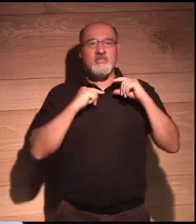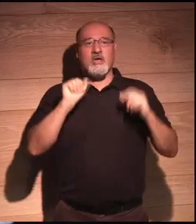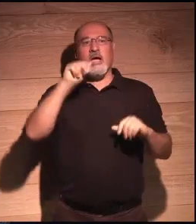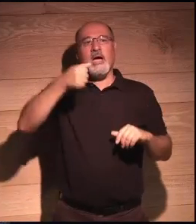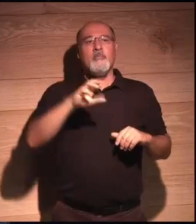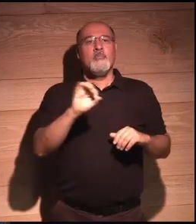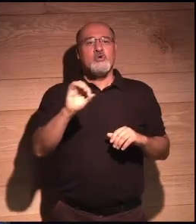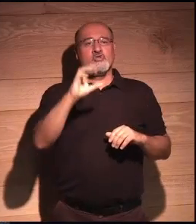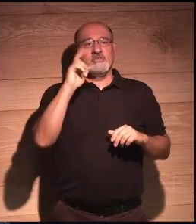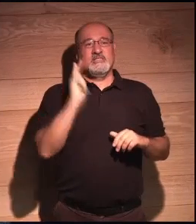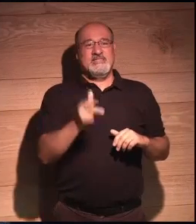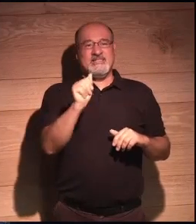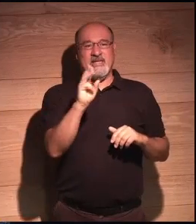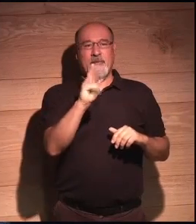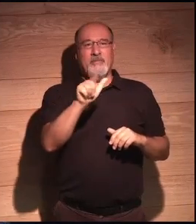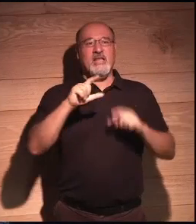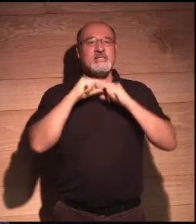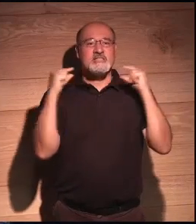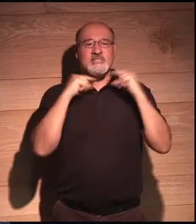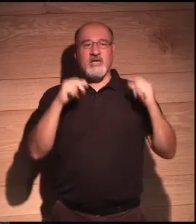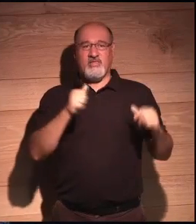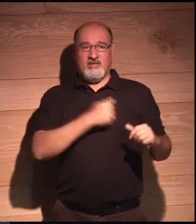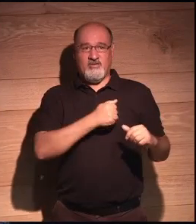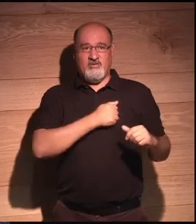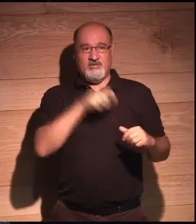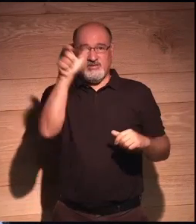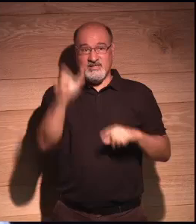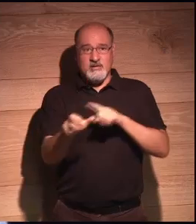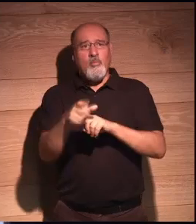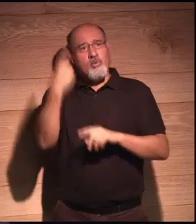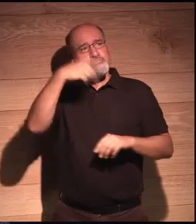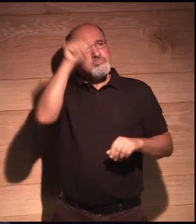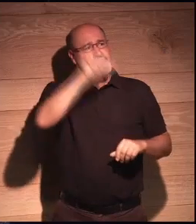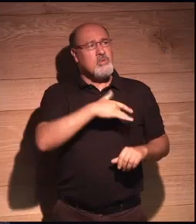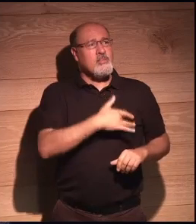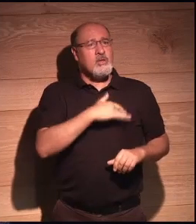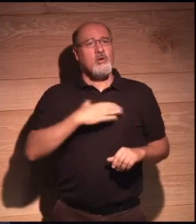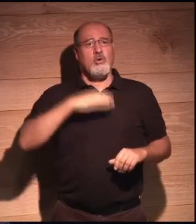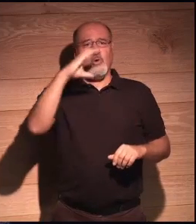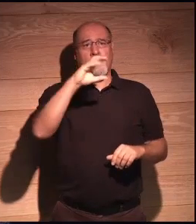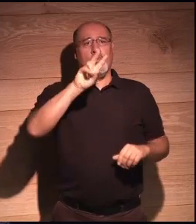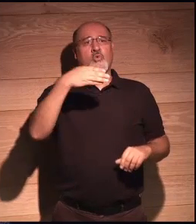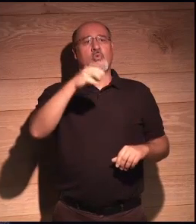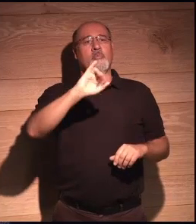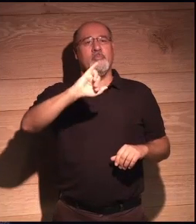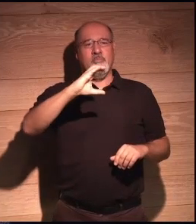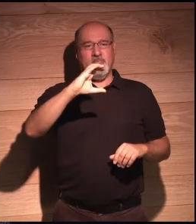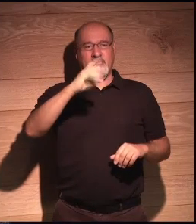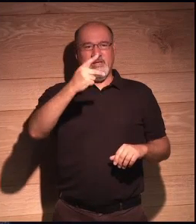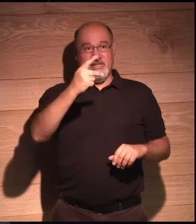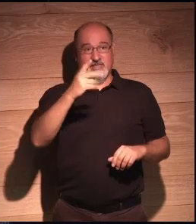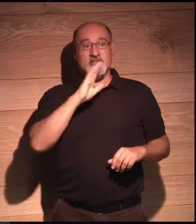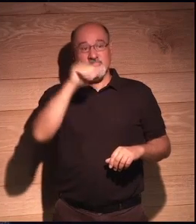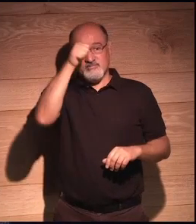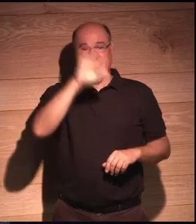Bueno, pues Ambrose Chappell, si veis El hombre que sabía demasiado de Kubrick, al principio, cuando un señor muere y